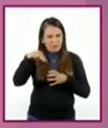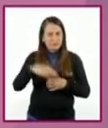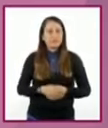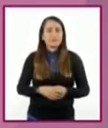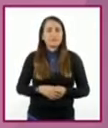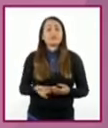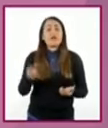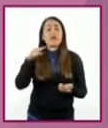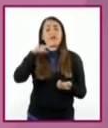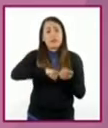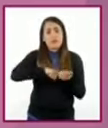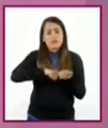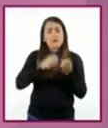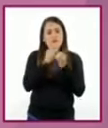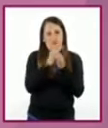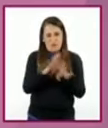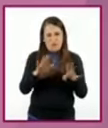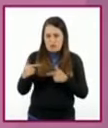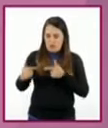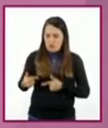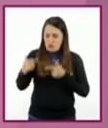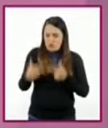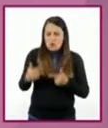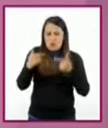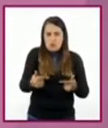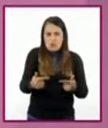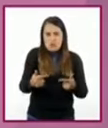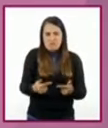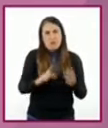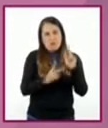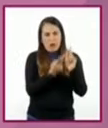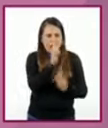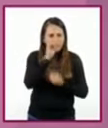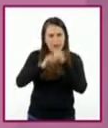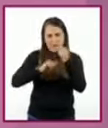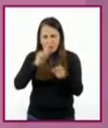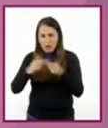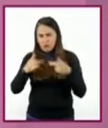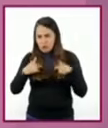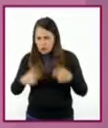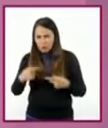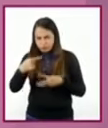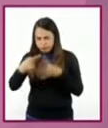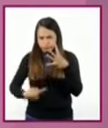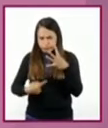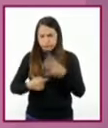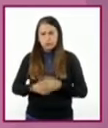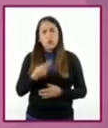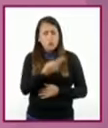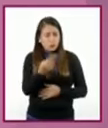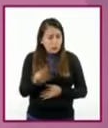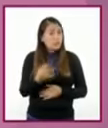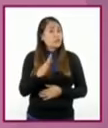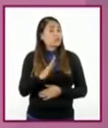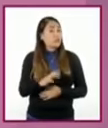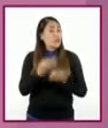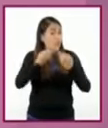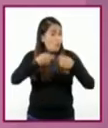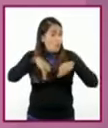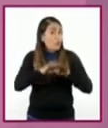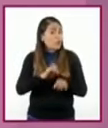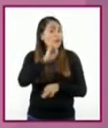contiene toda la información genética de los organismos. Así que ustedes dirán si es